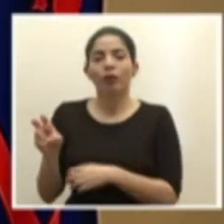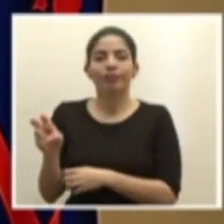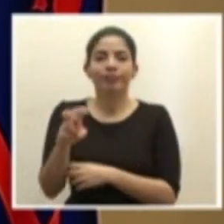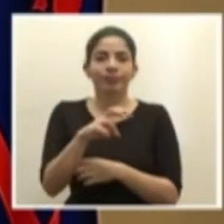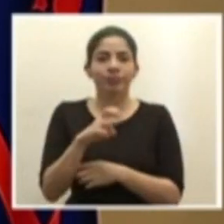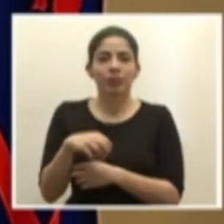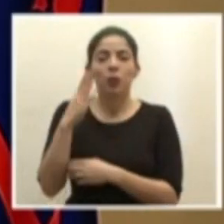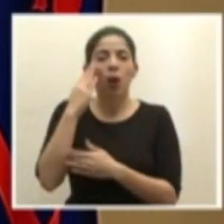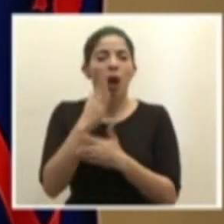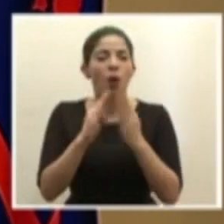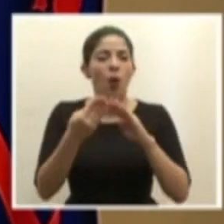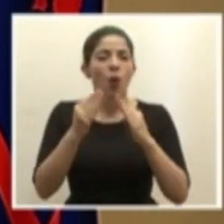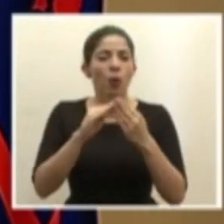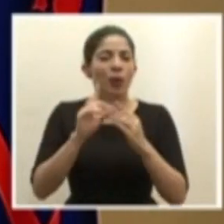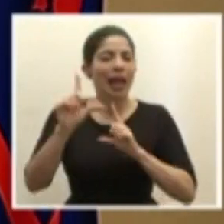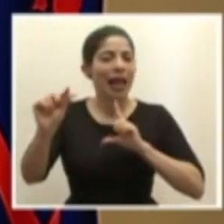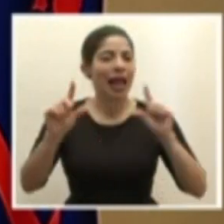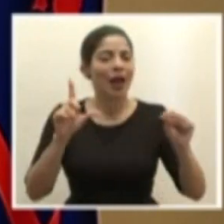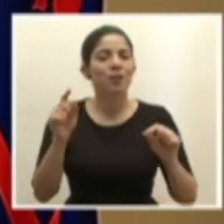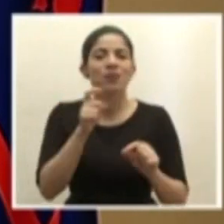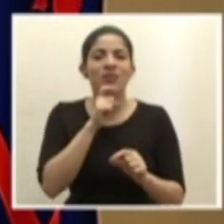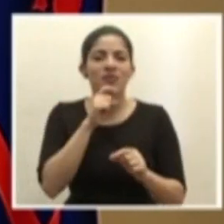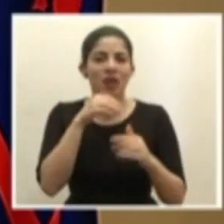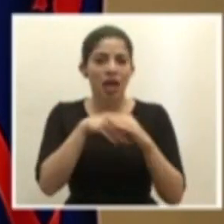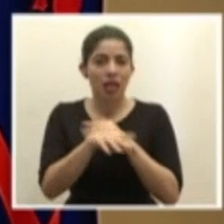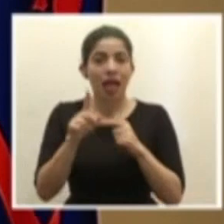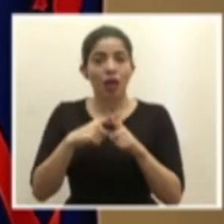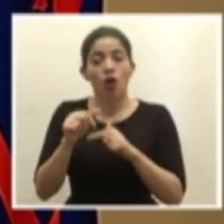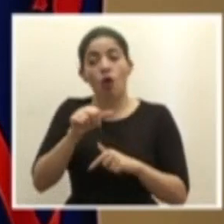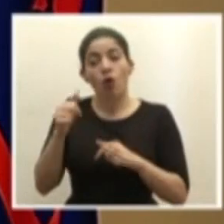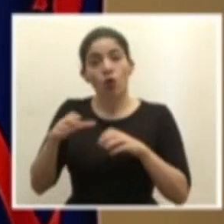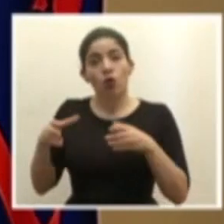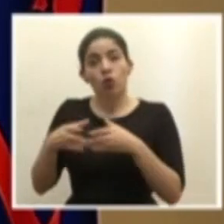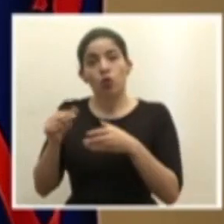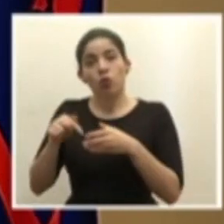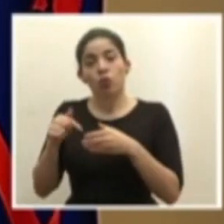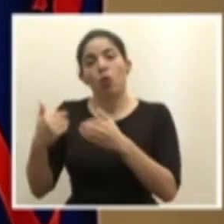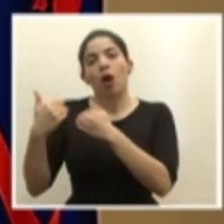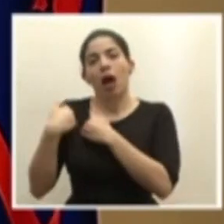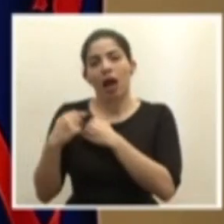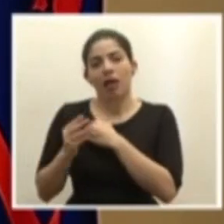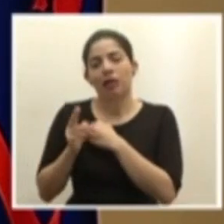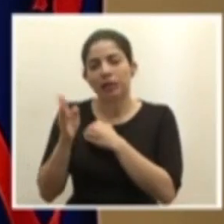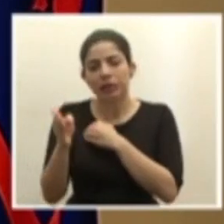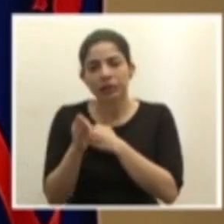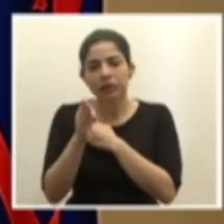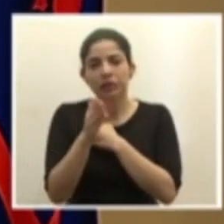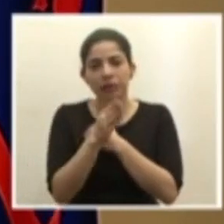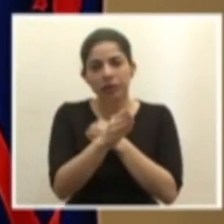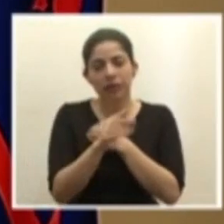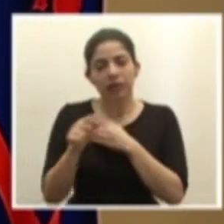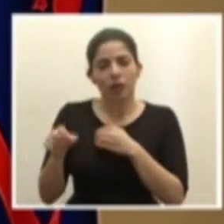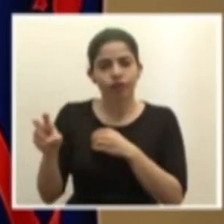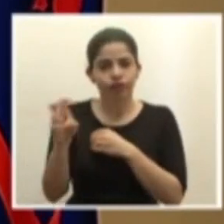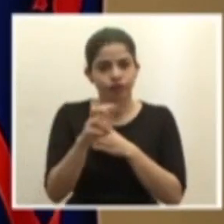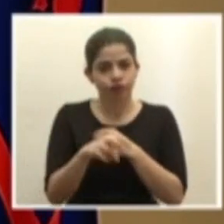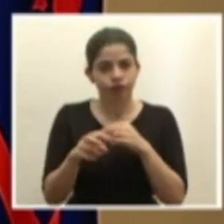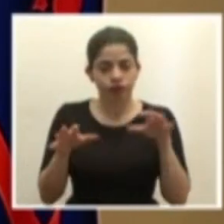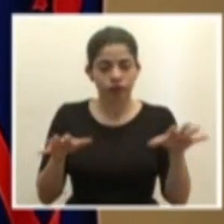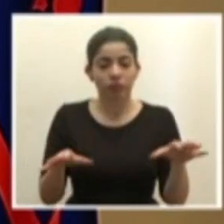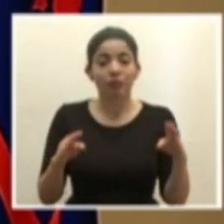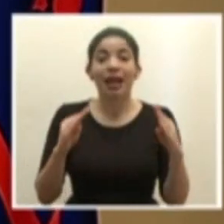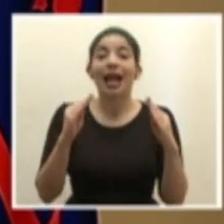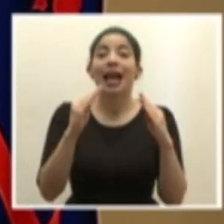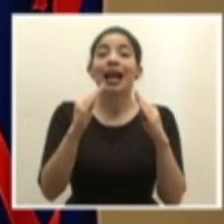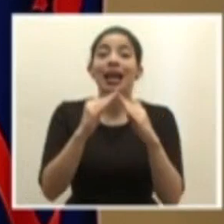son de difícil acceso y lejanos, entonces van a estarse desplazando a esas zonas. Las casas ya